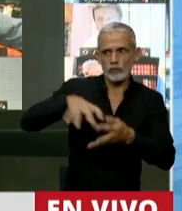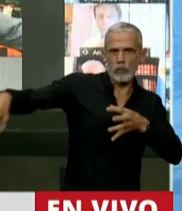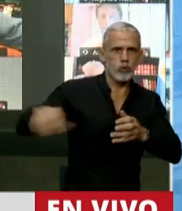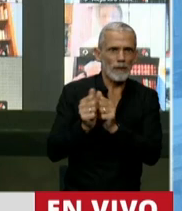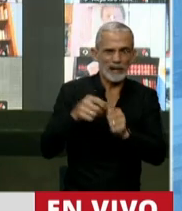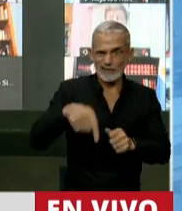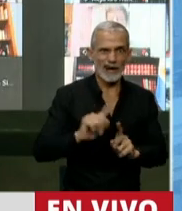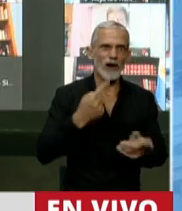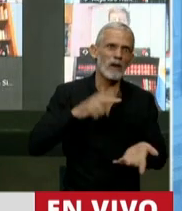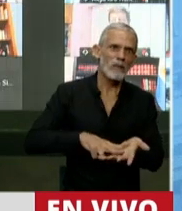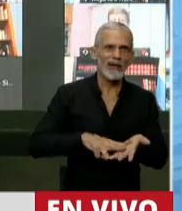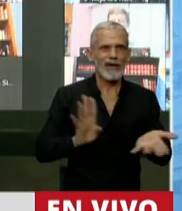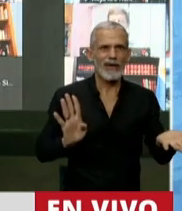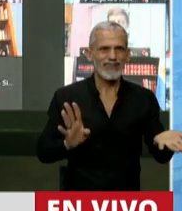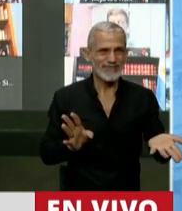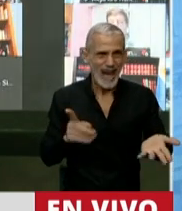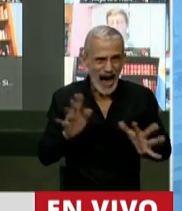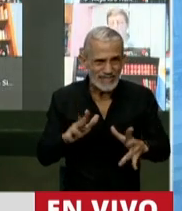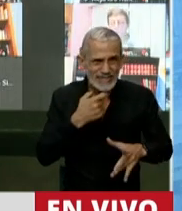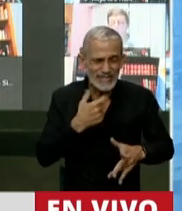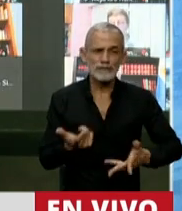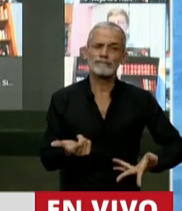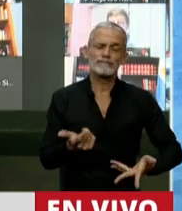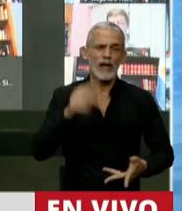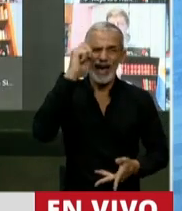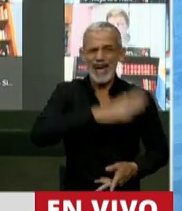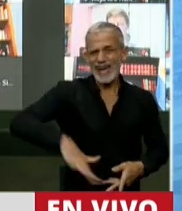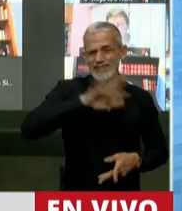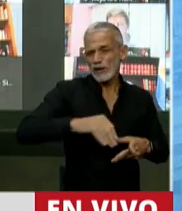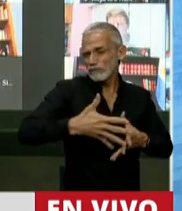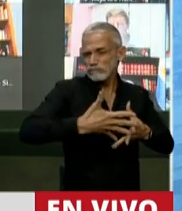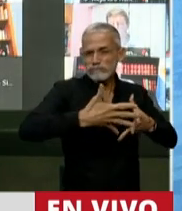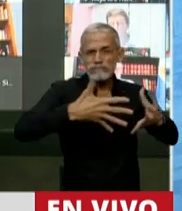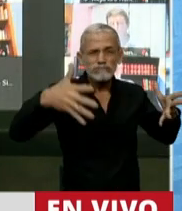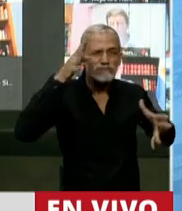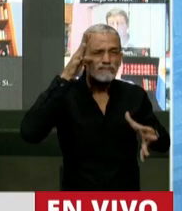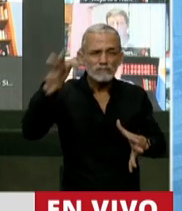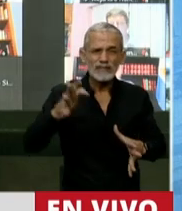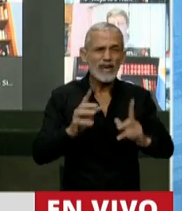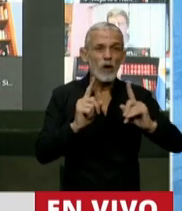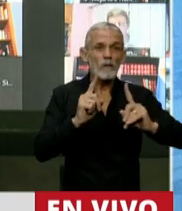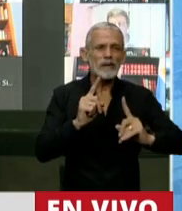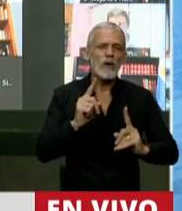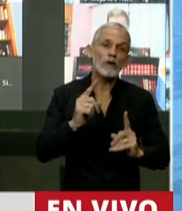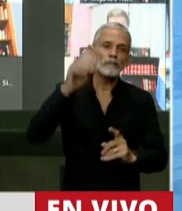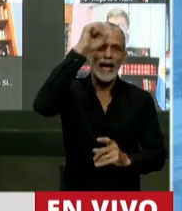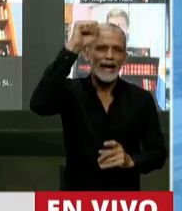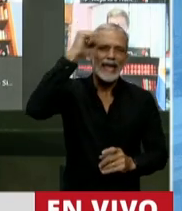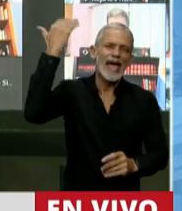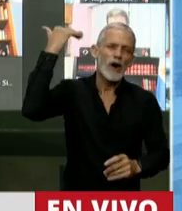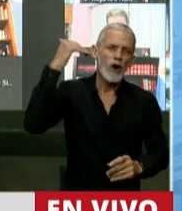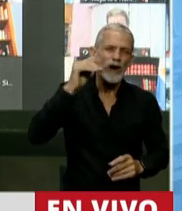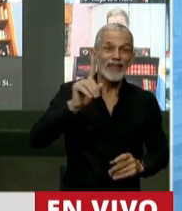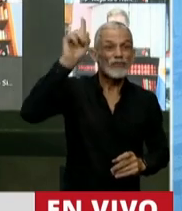presidente esto es un macro estado que como el mito del dios griego cronos